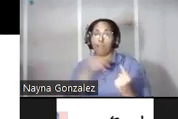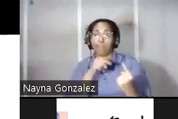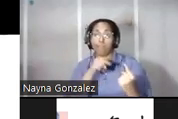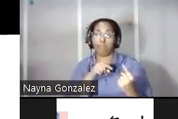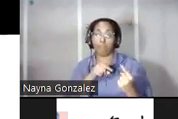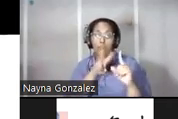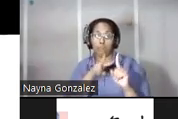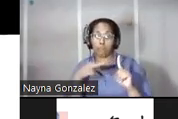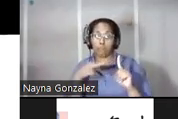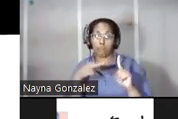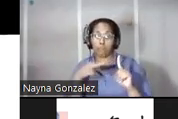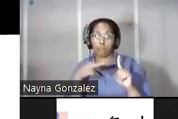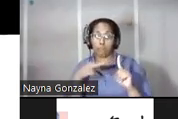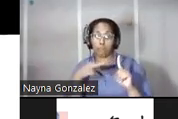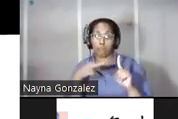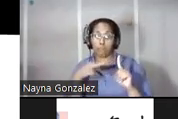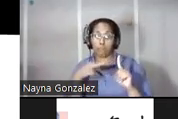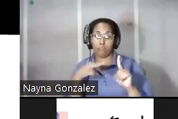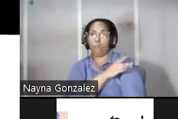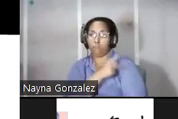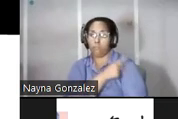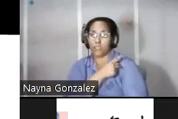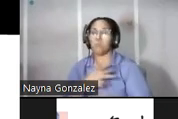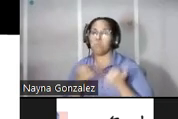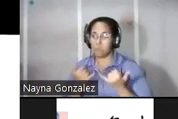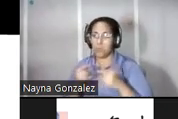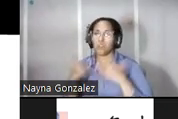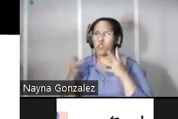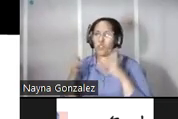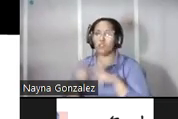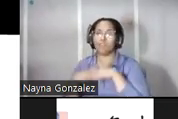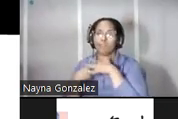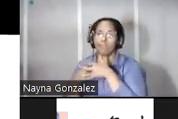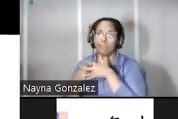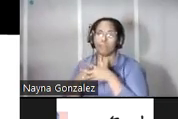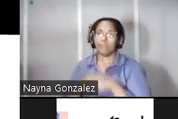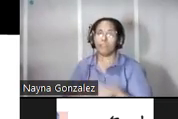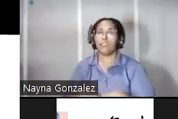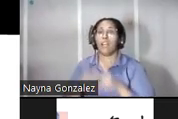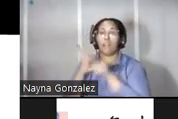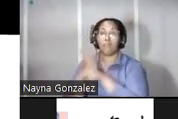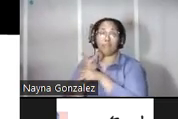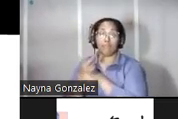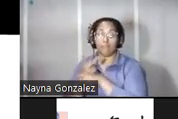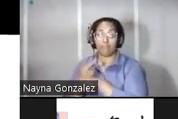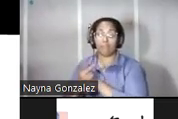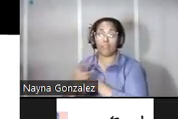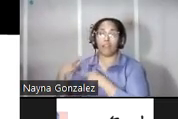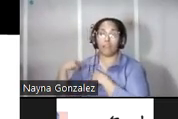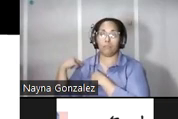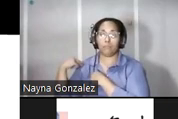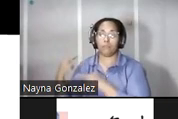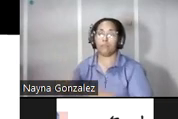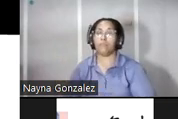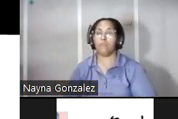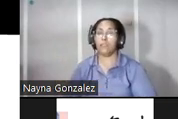necesidades de los pacientes, que se está haciendo mucho ahora, por cierto. Subrayo, y de quienes lo cuidan y se hacen cargo